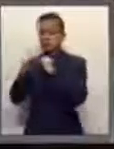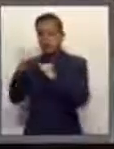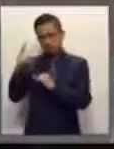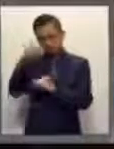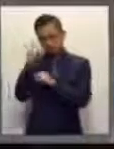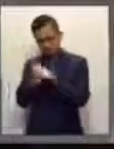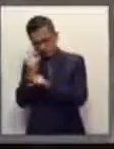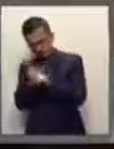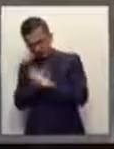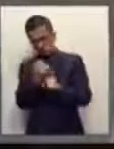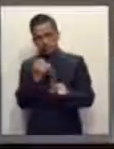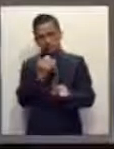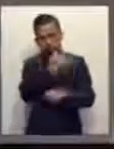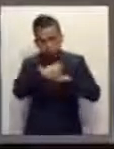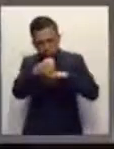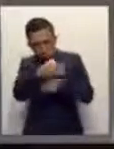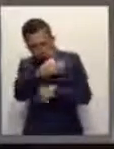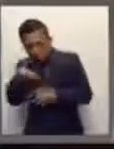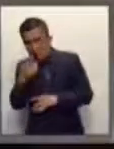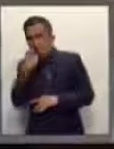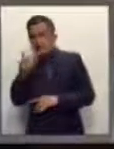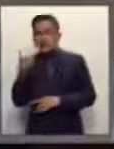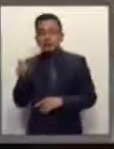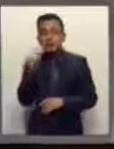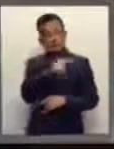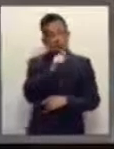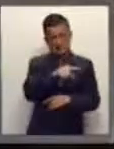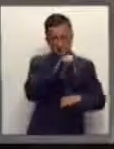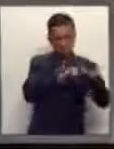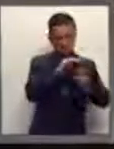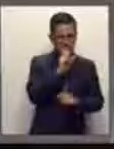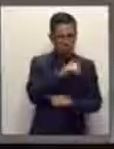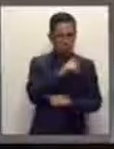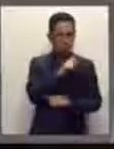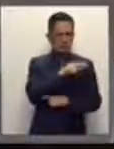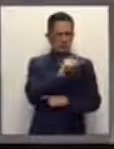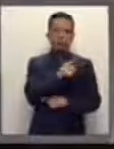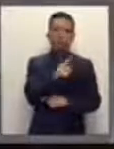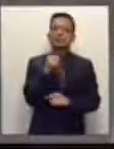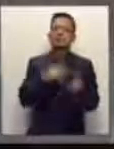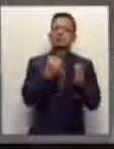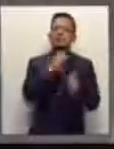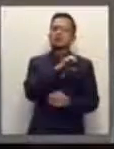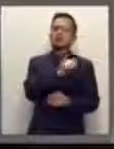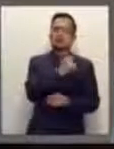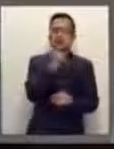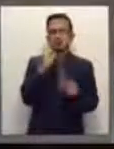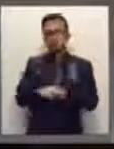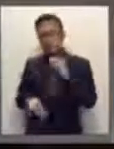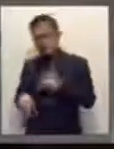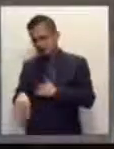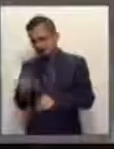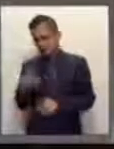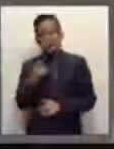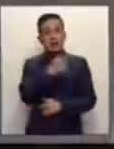Pecuarias. Para el caso particular de Monsanto, entre 1971 y 2014, esta empresa